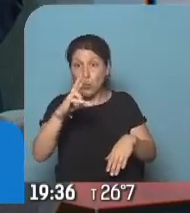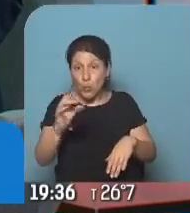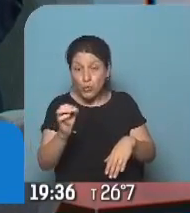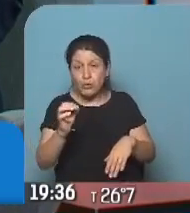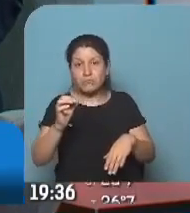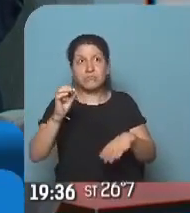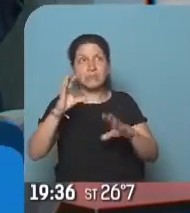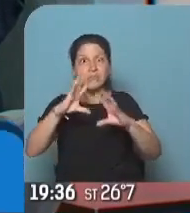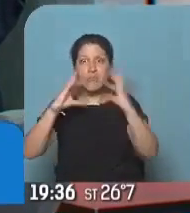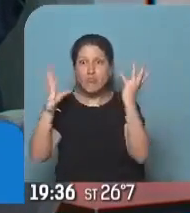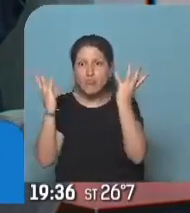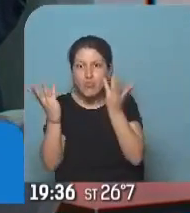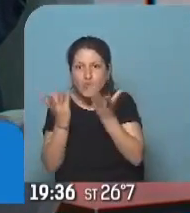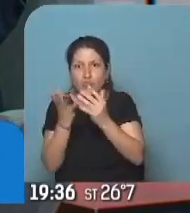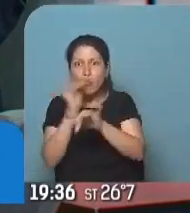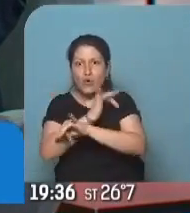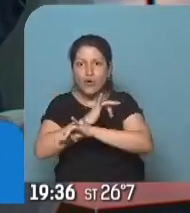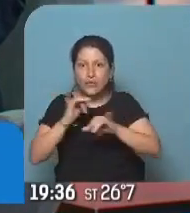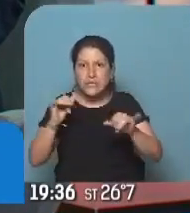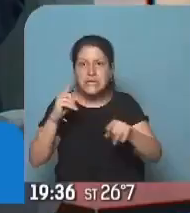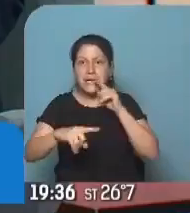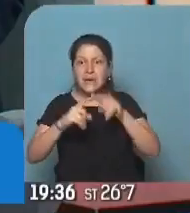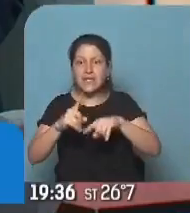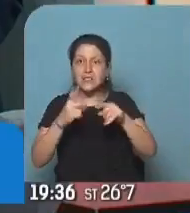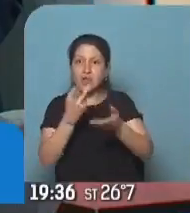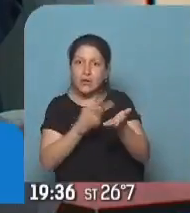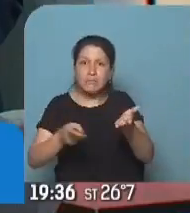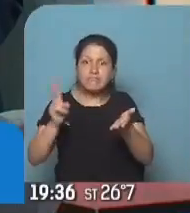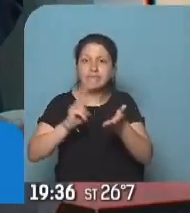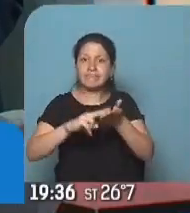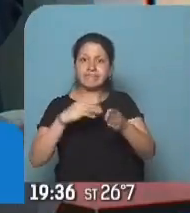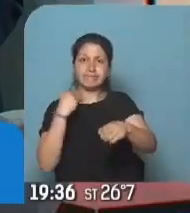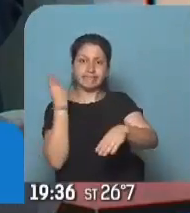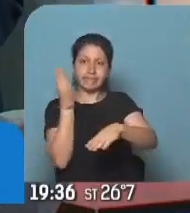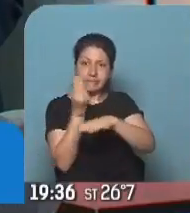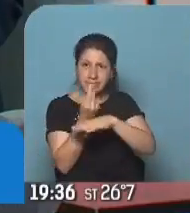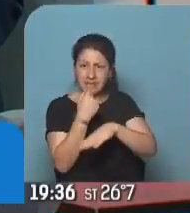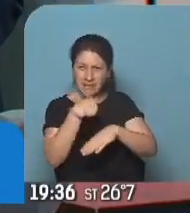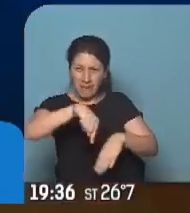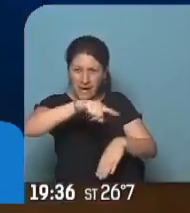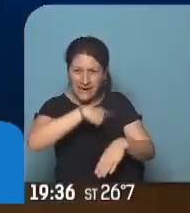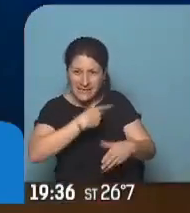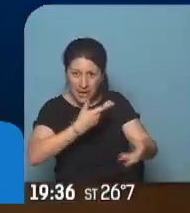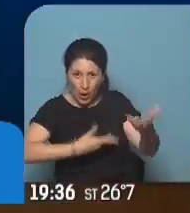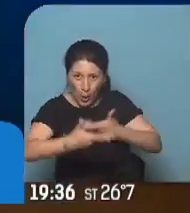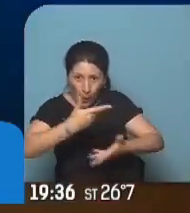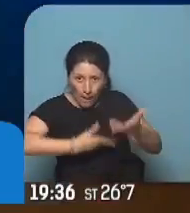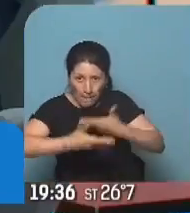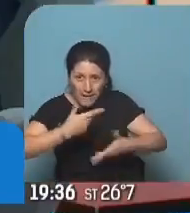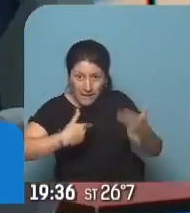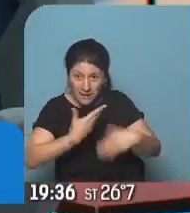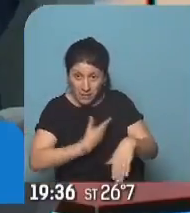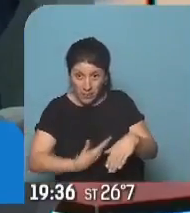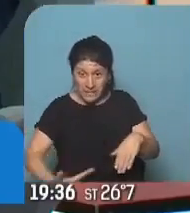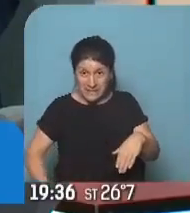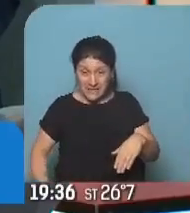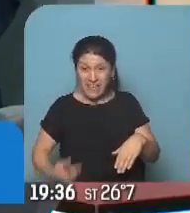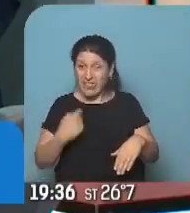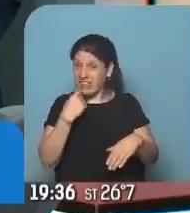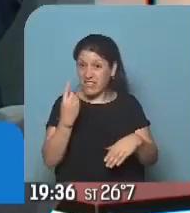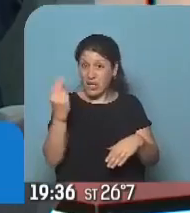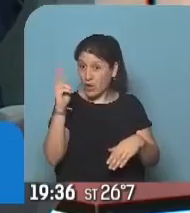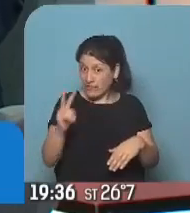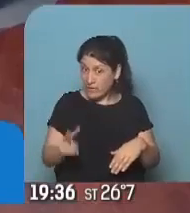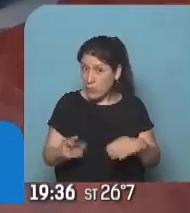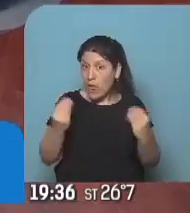mundo acerca de su asunción, de reasumir el gobierno. ¿Le parece que compartamos y escuchemos lo que dijo el presidente de Venezuela en las últimas horas? ¿Cómo